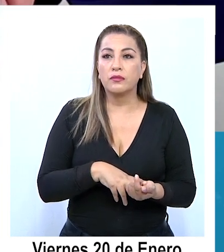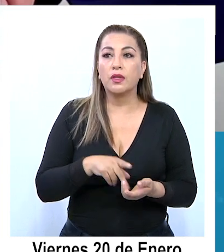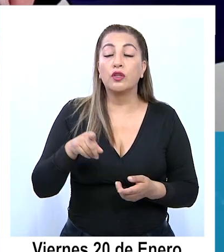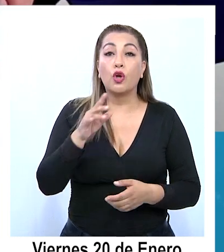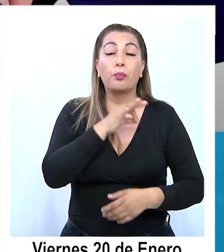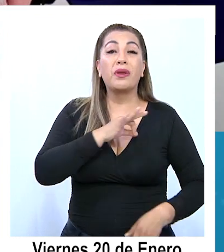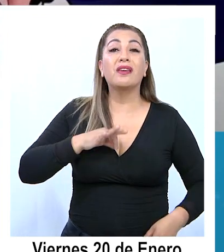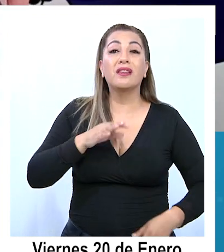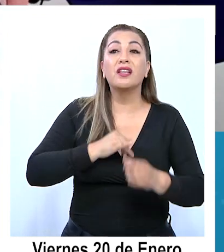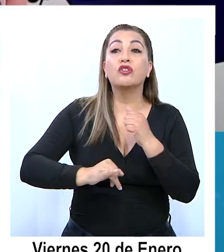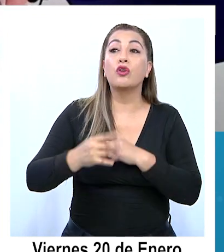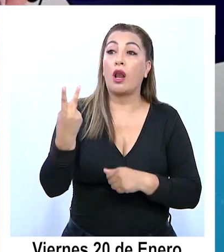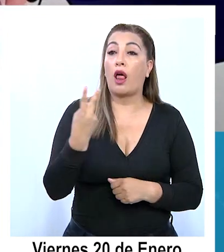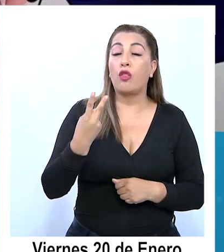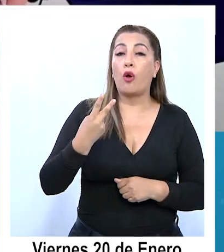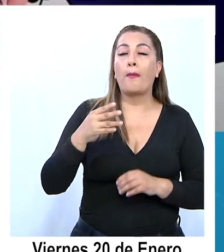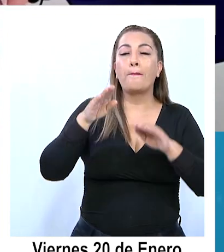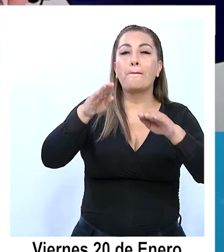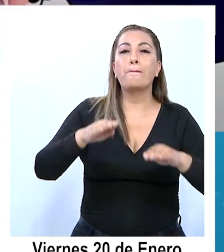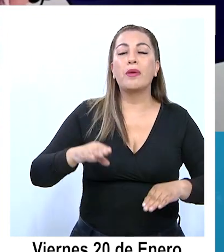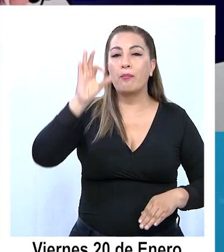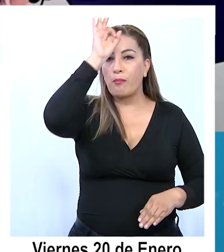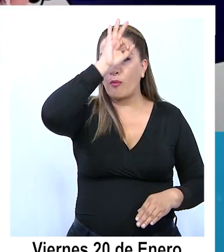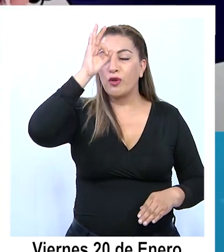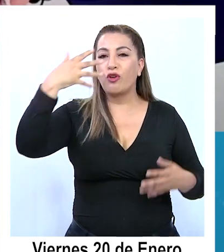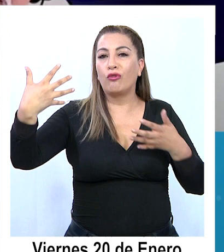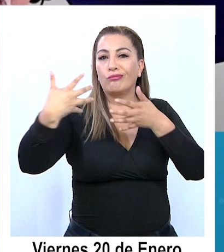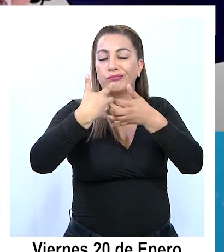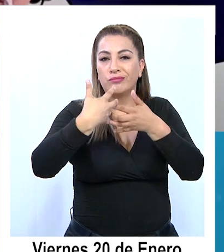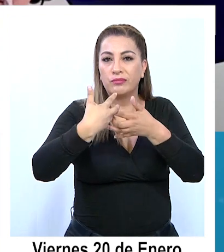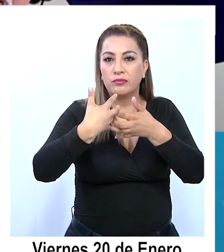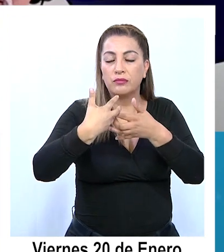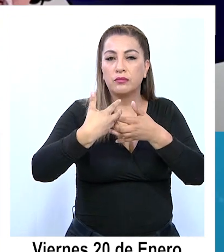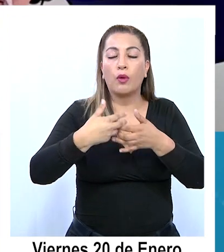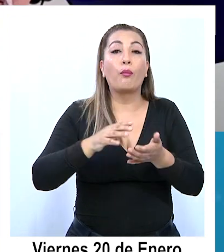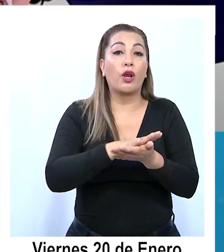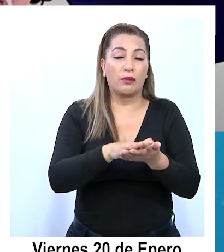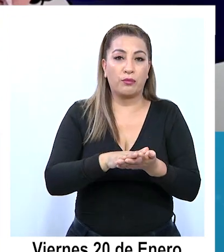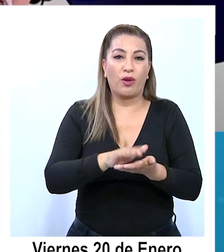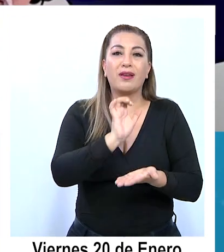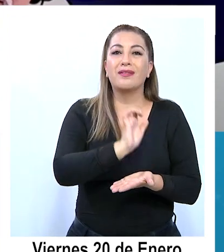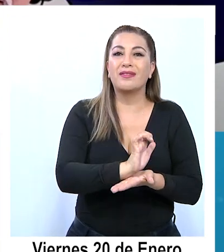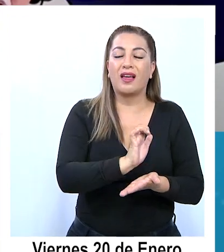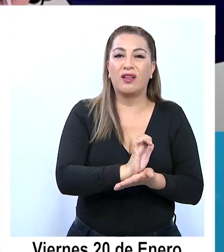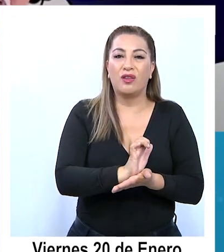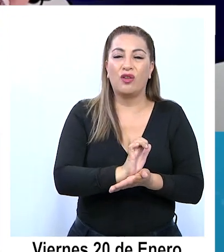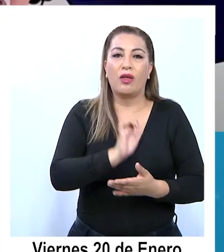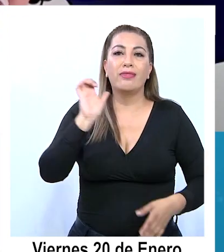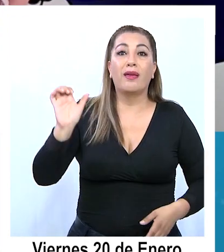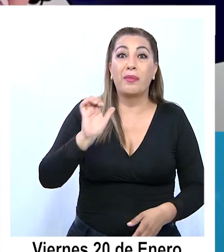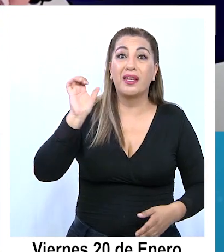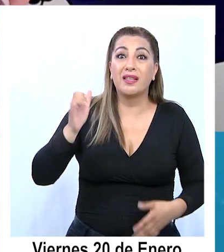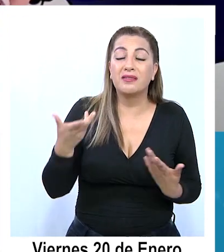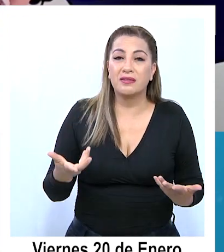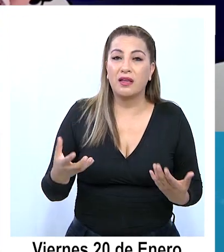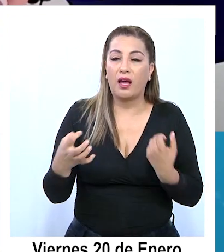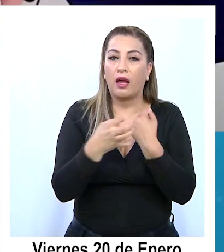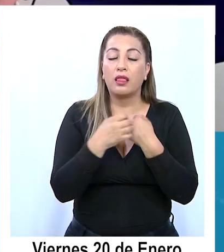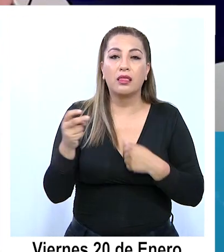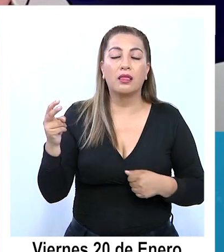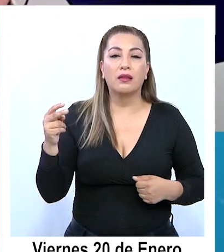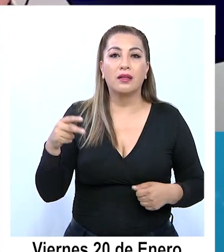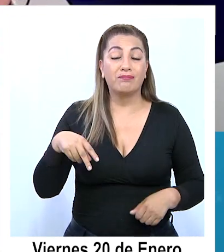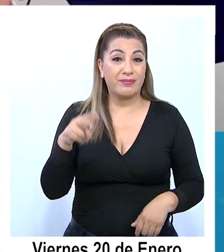y lo he dicho siempre cuando he solicitado el estado de excepción, ni un estado de excepción, de emergencia en este caso, que